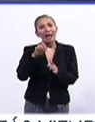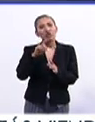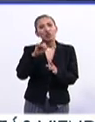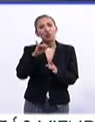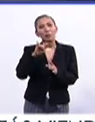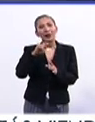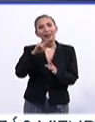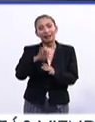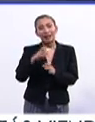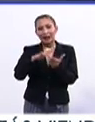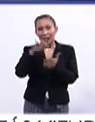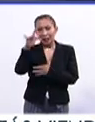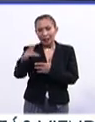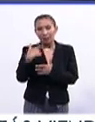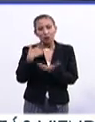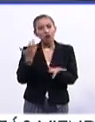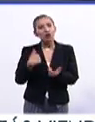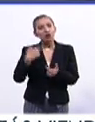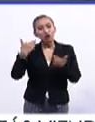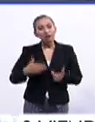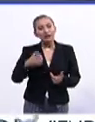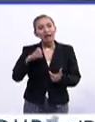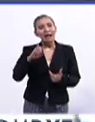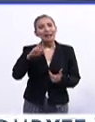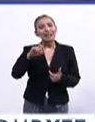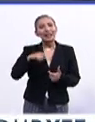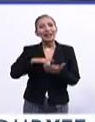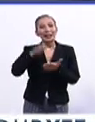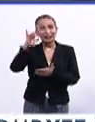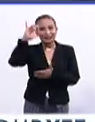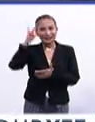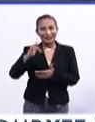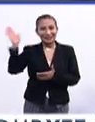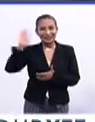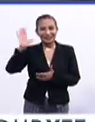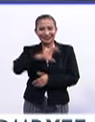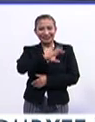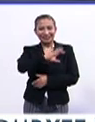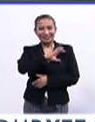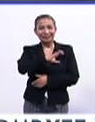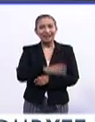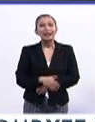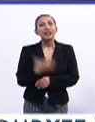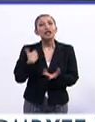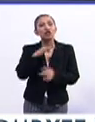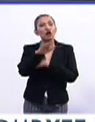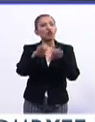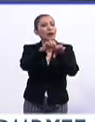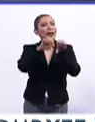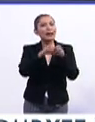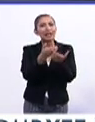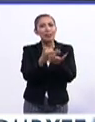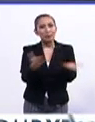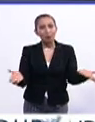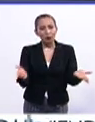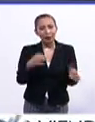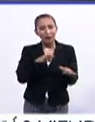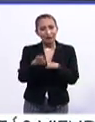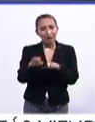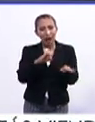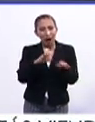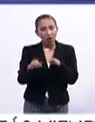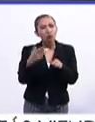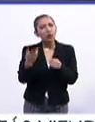de ed white gracias pues por lo demás yo soy enrique lascano gracias gris quien no ve son los compañeros de este equipo de